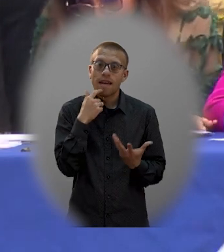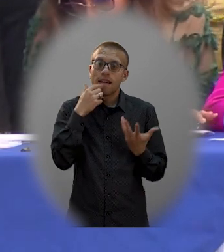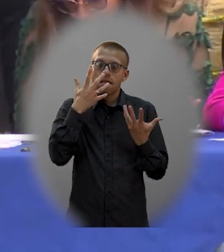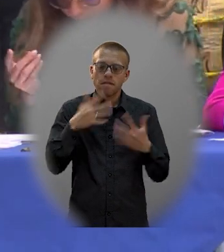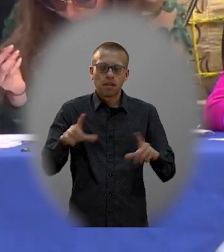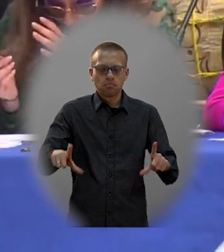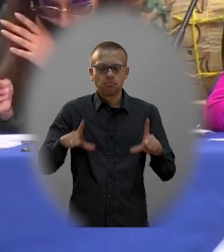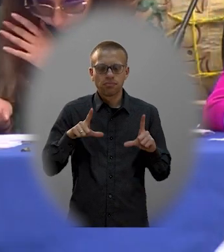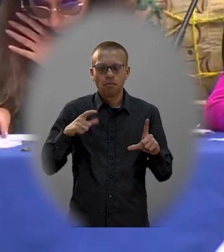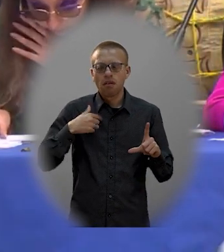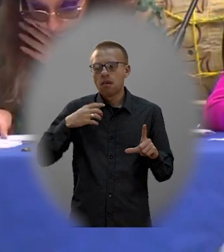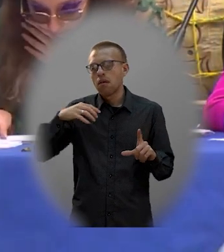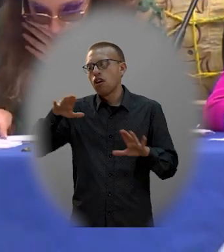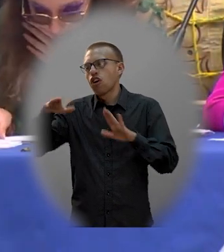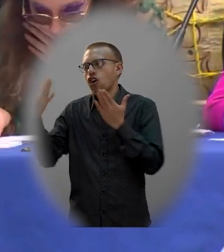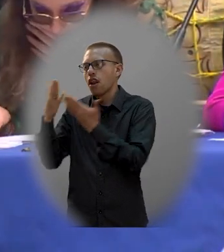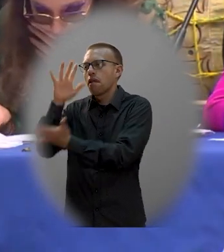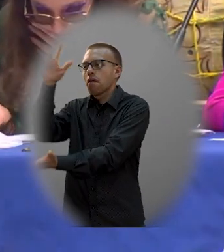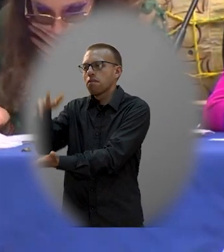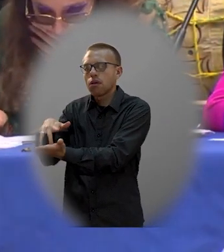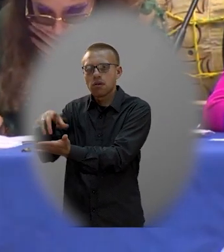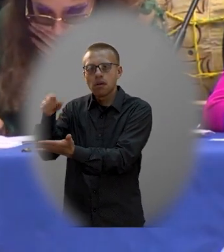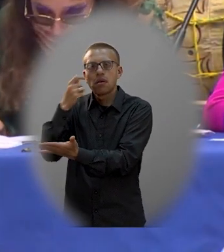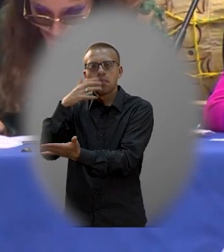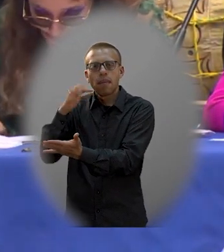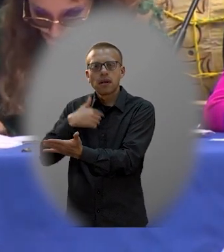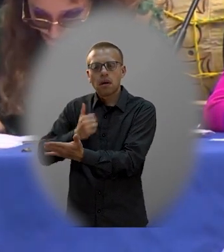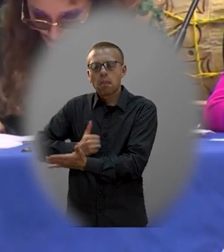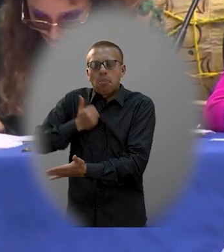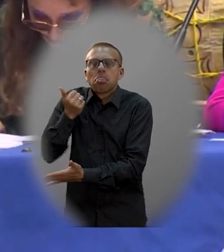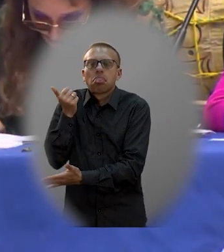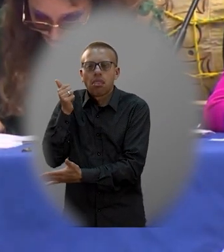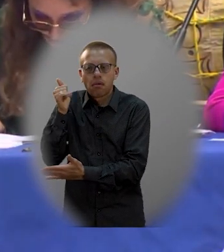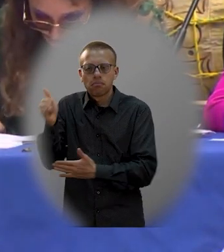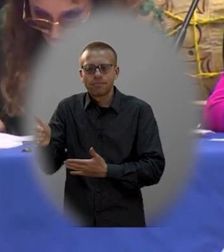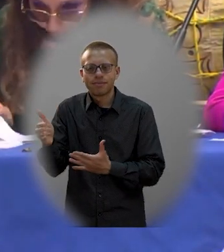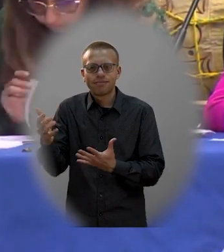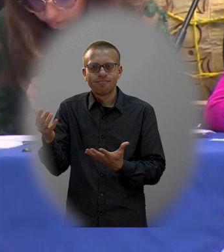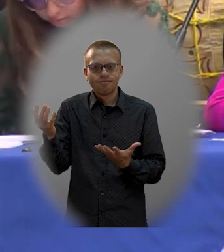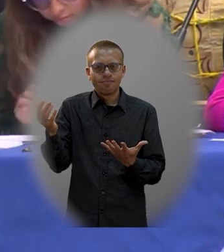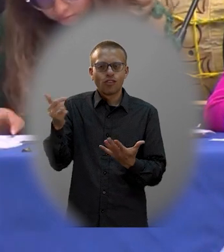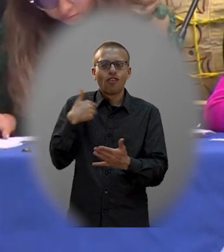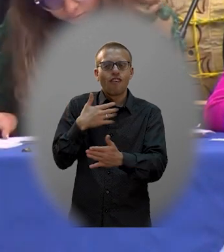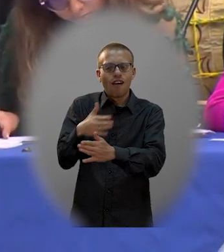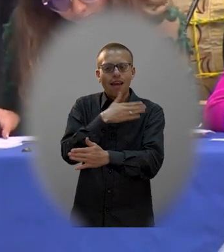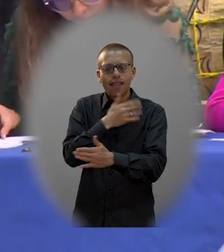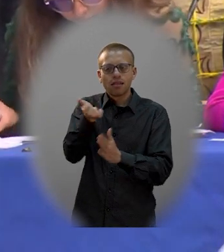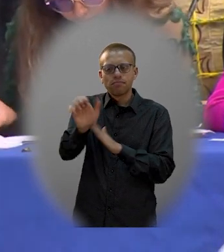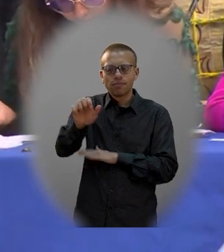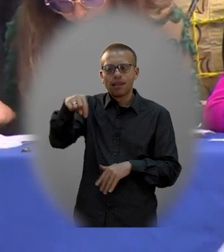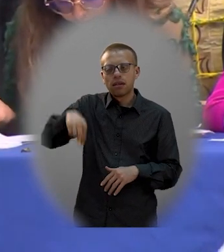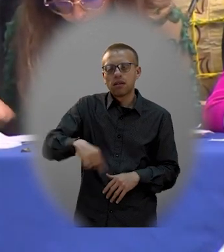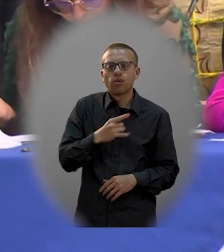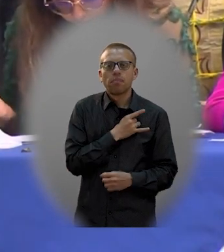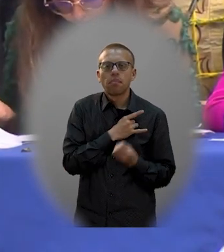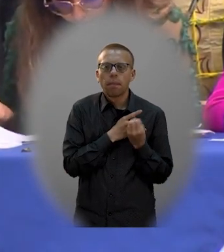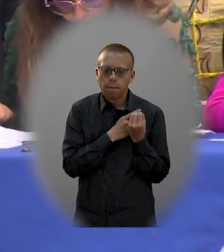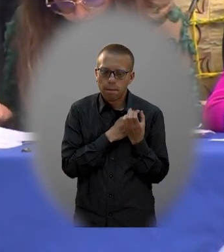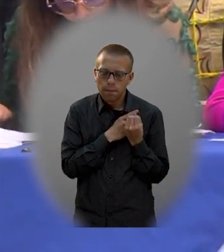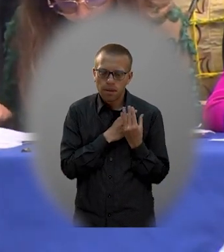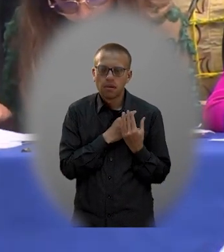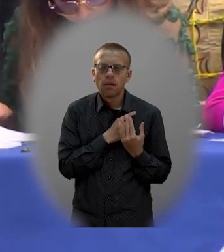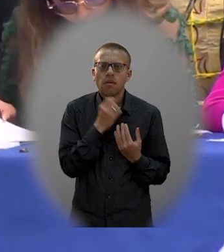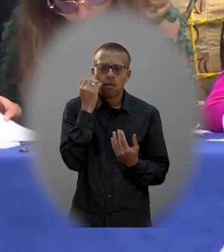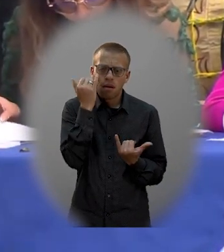los colegios, que es un síndrome que ha tenido no solamente desde ahora, sino que se está destapando más bien y han habido